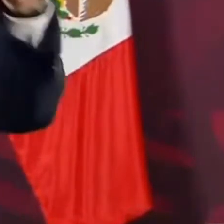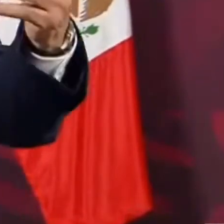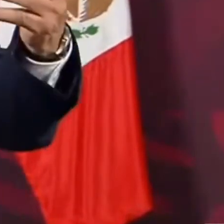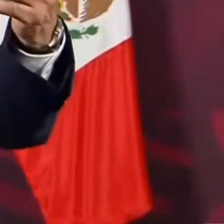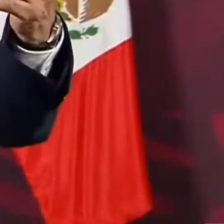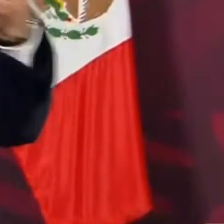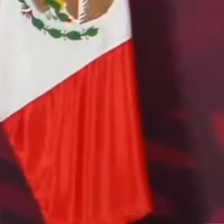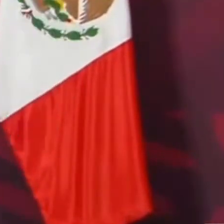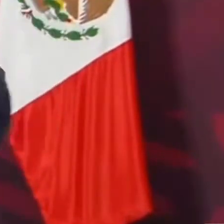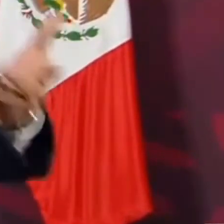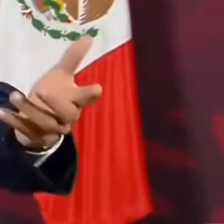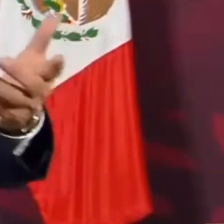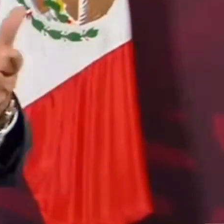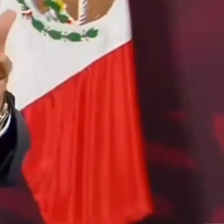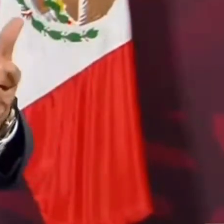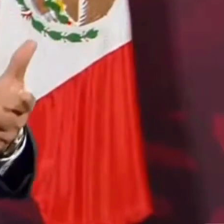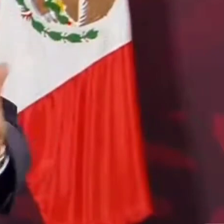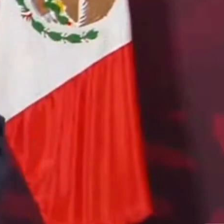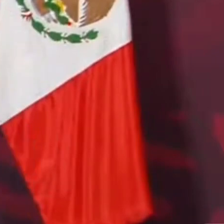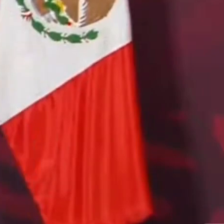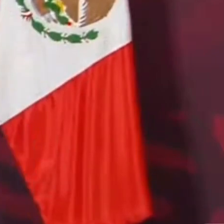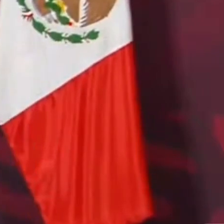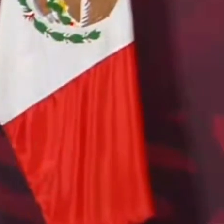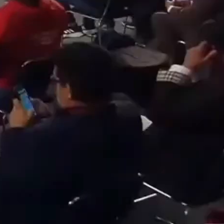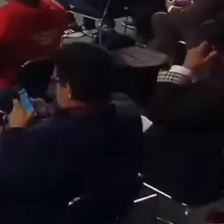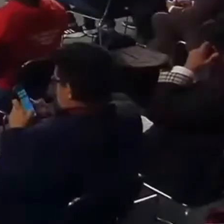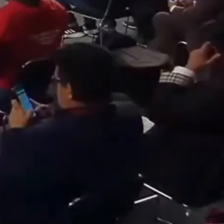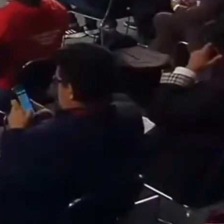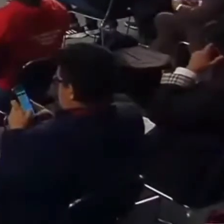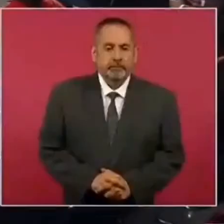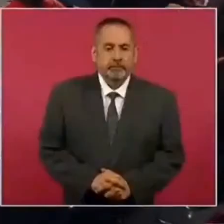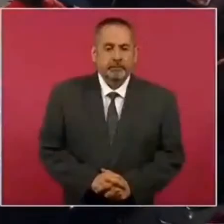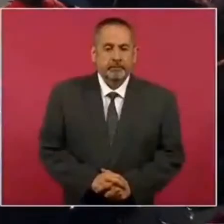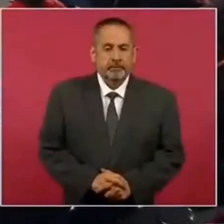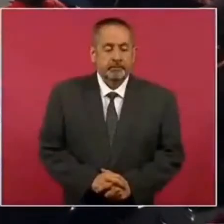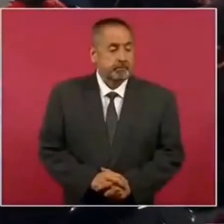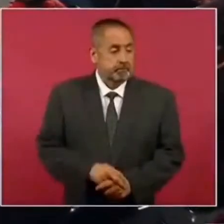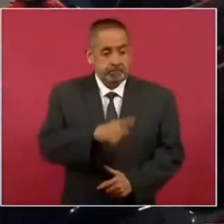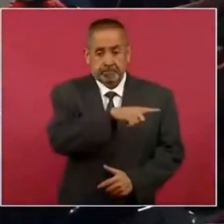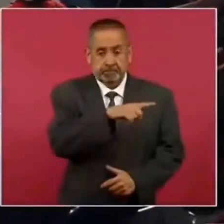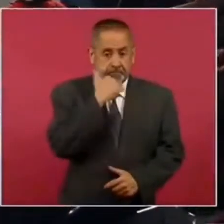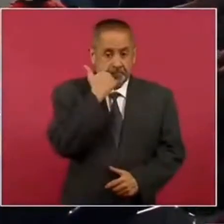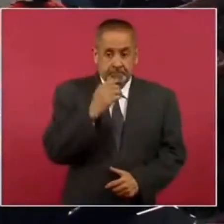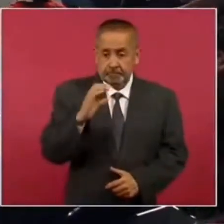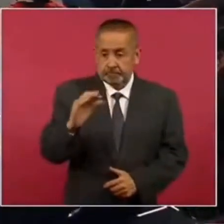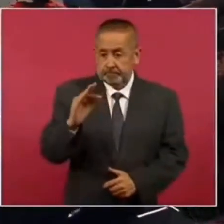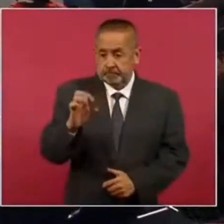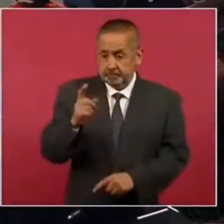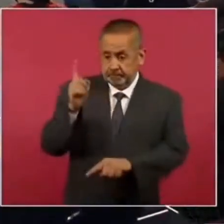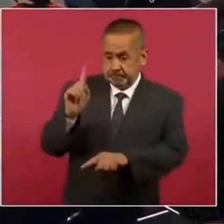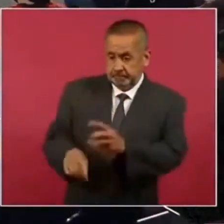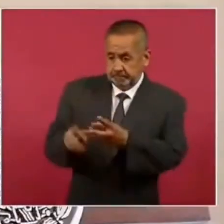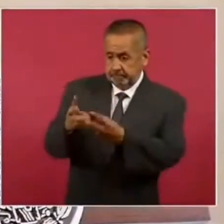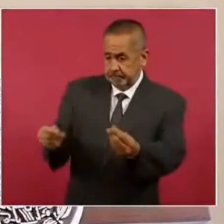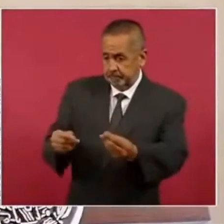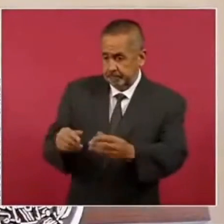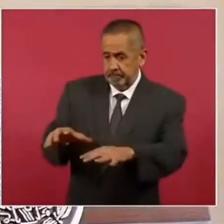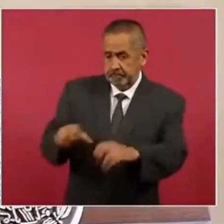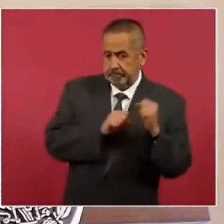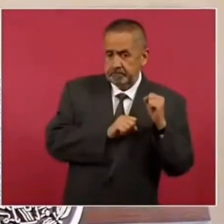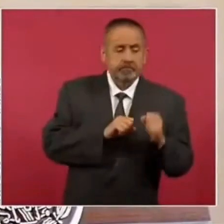industria eléctrica quedara en manos de particulares y a padecer los